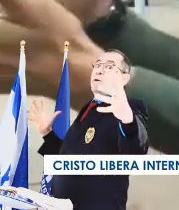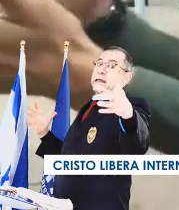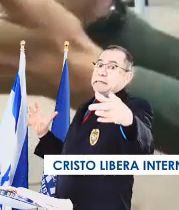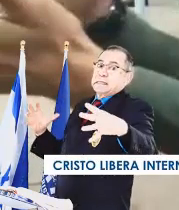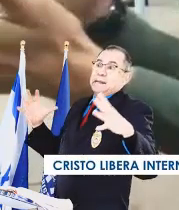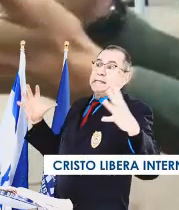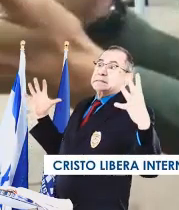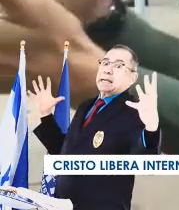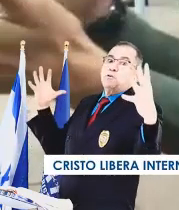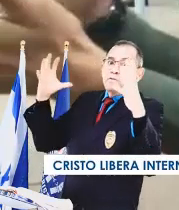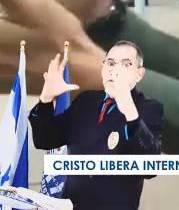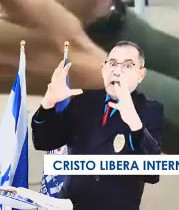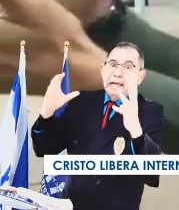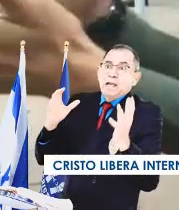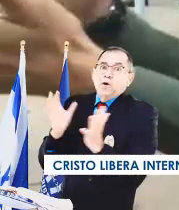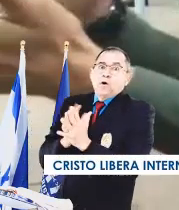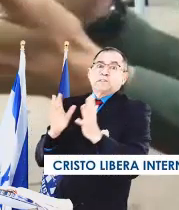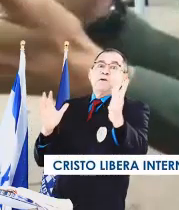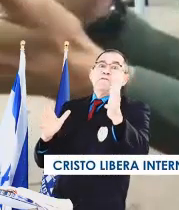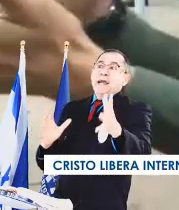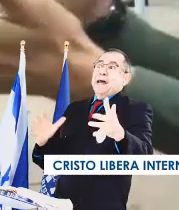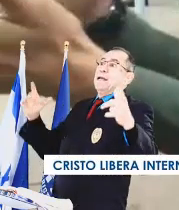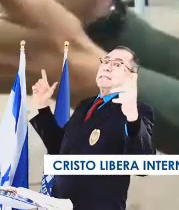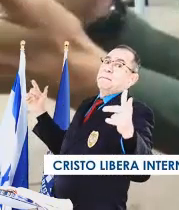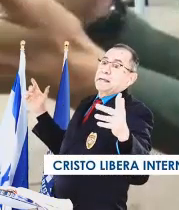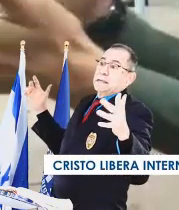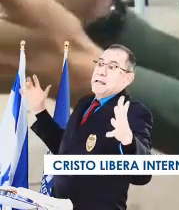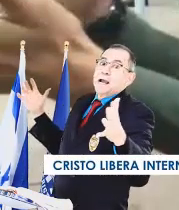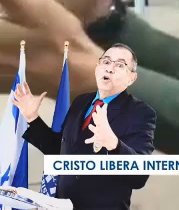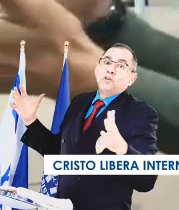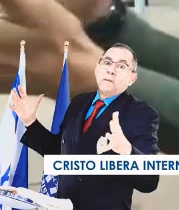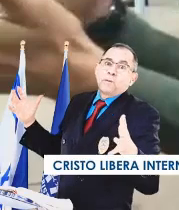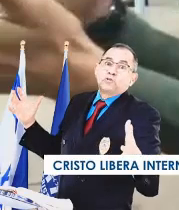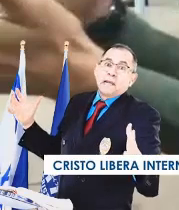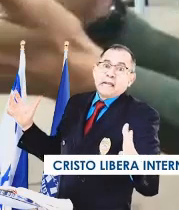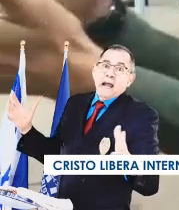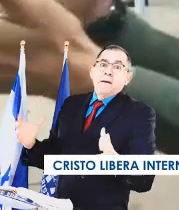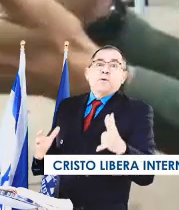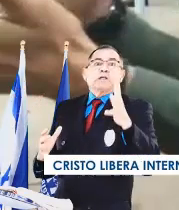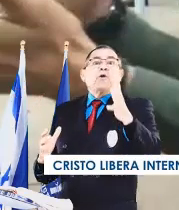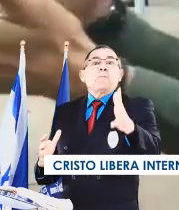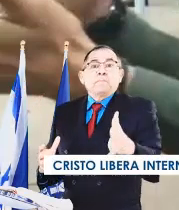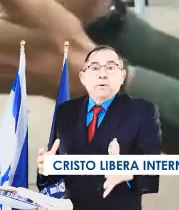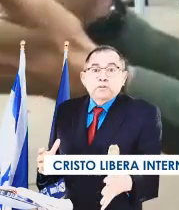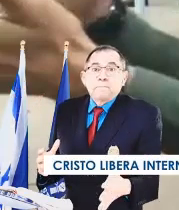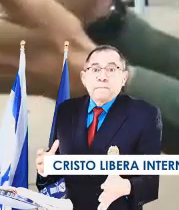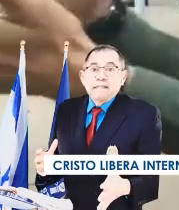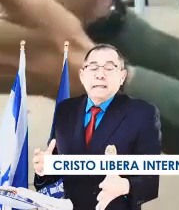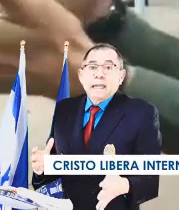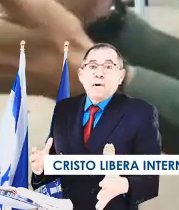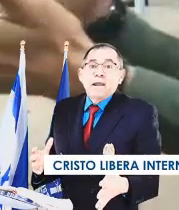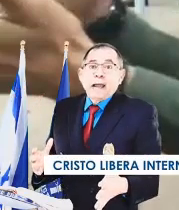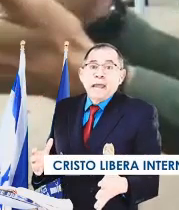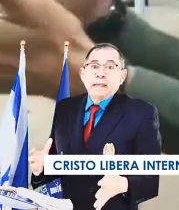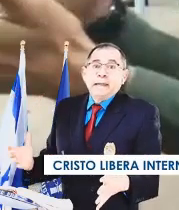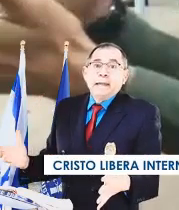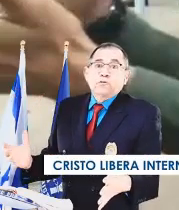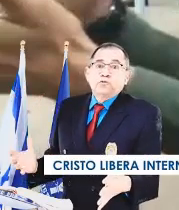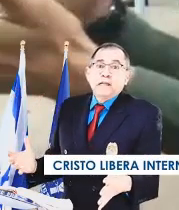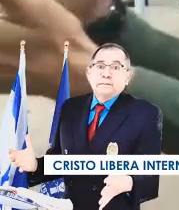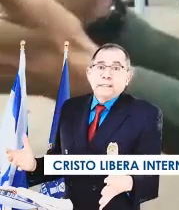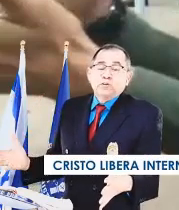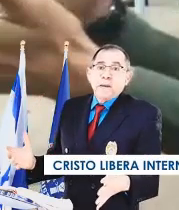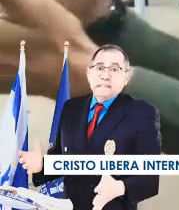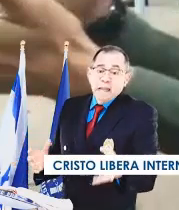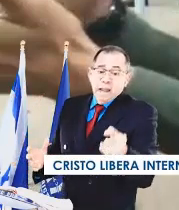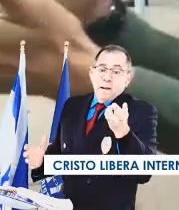también los Argentina también saca unificar luego estaba unificar también los de Costa Rica porque son pocos países que voy a ir en